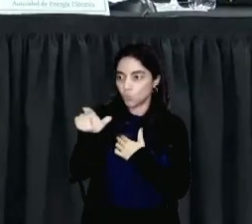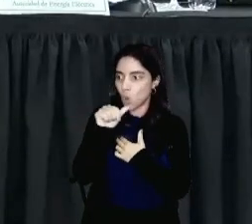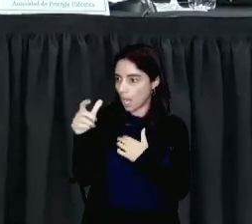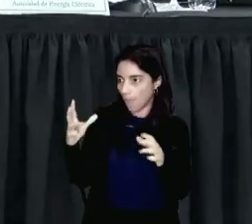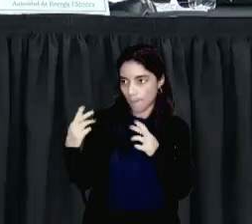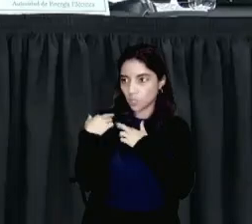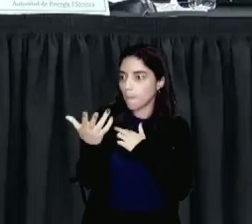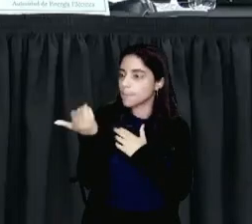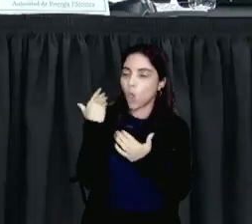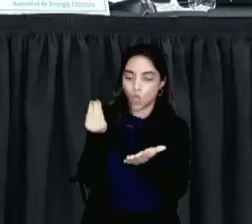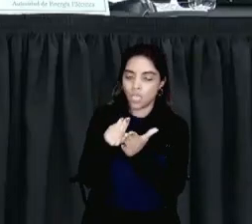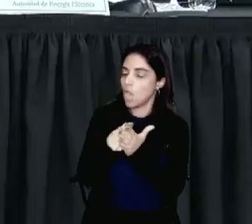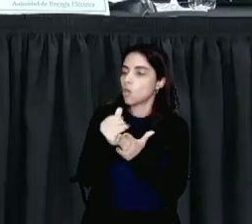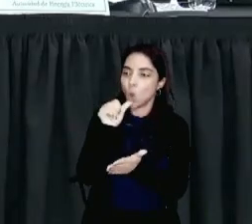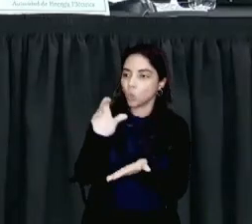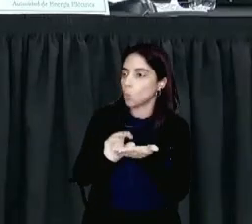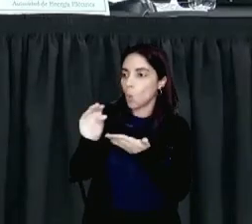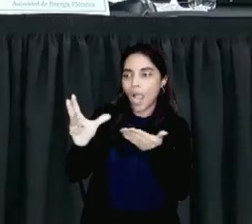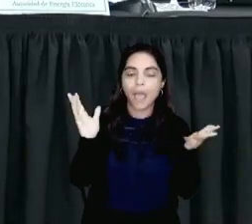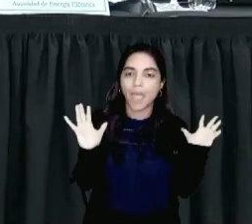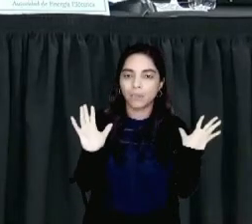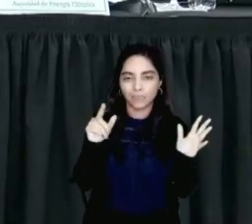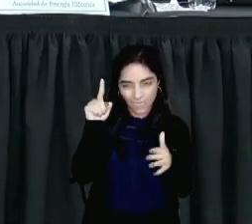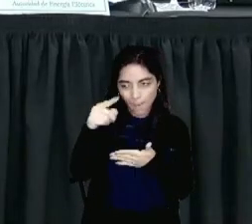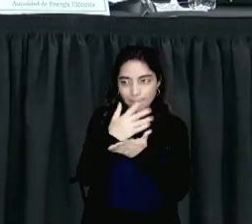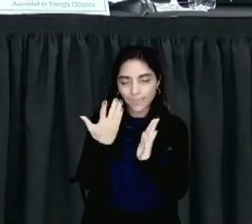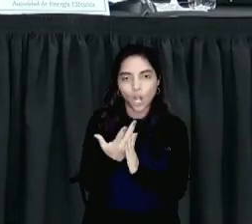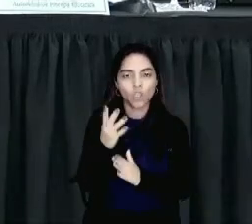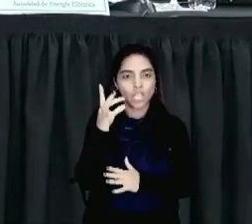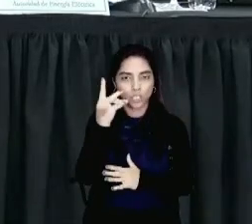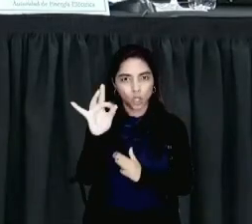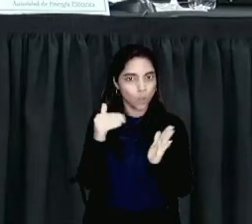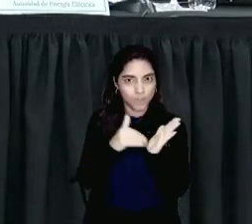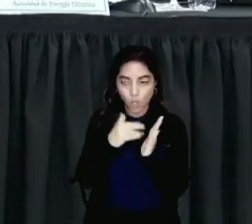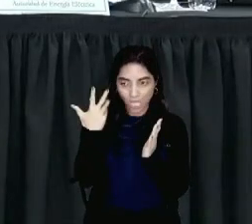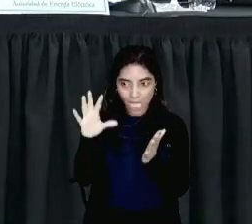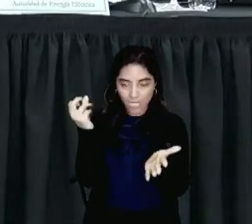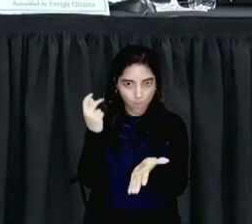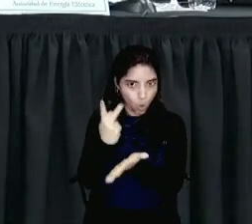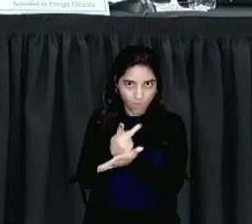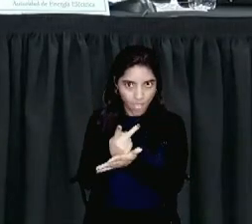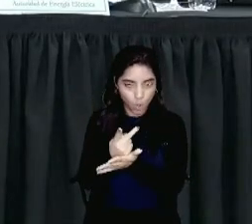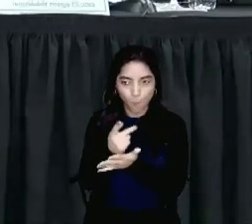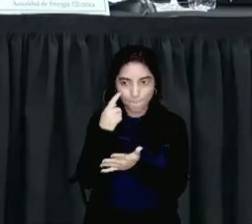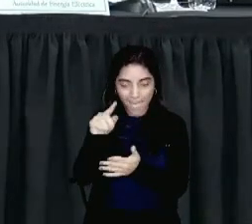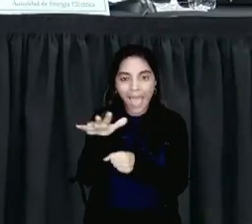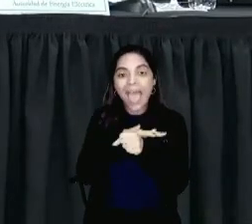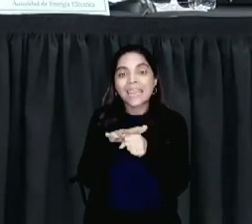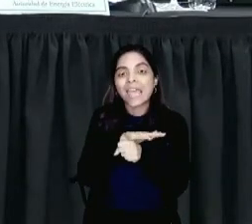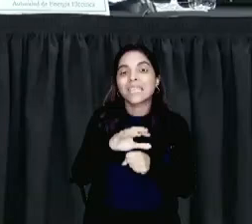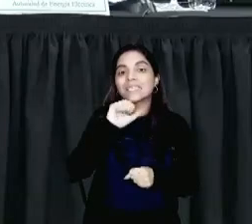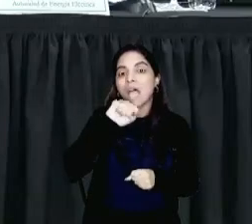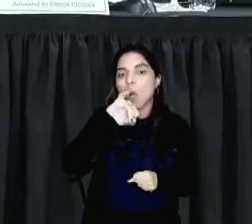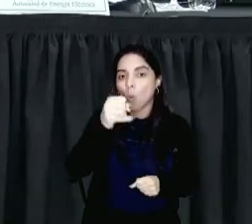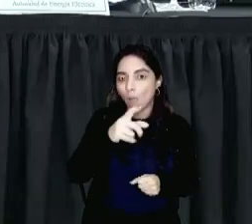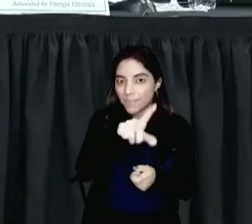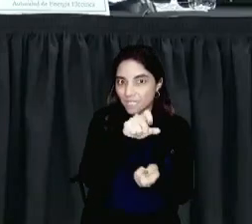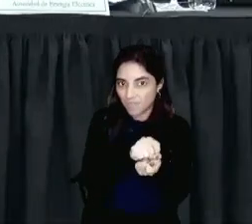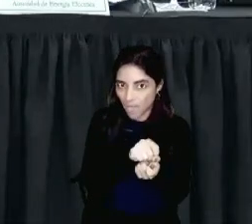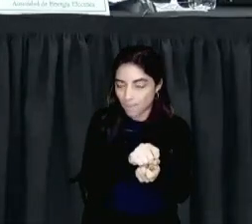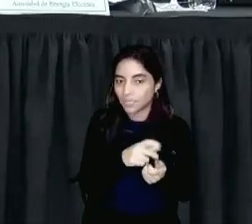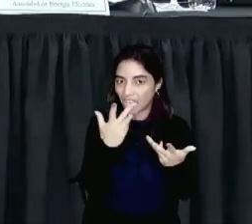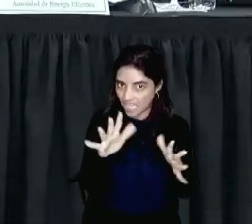desobligarse fondos que se obligaron de los 18 millones que se aprobaron el área de de San Juan sobre lo que usted mencionó